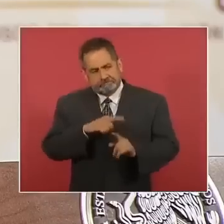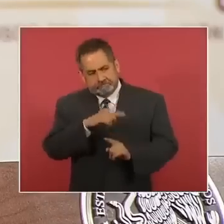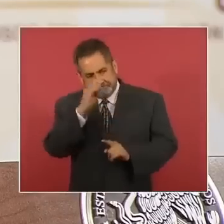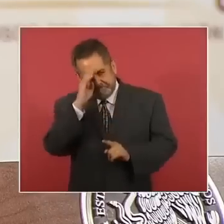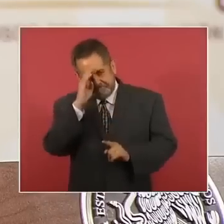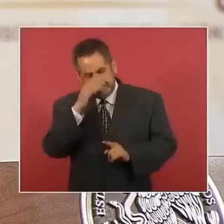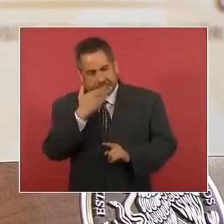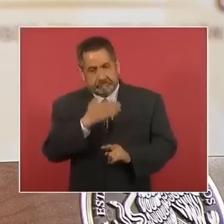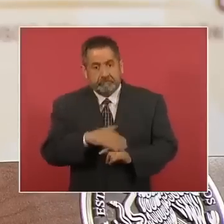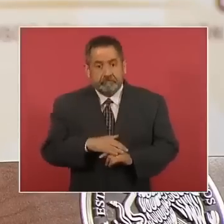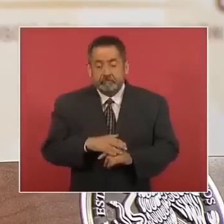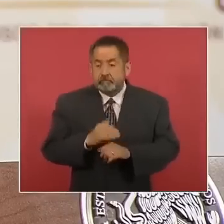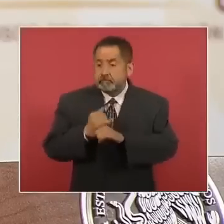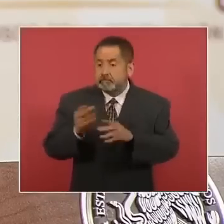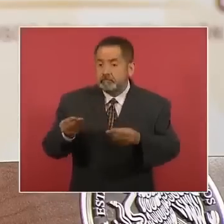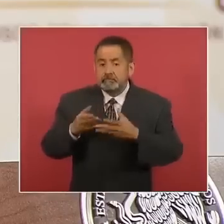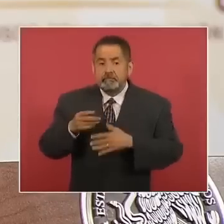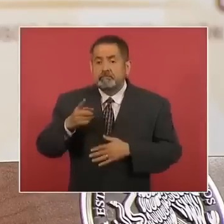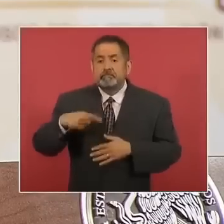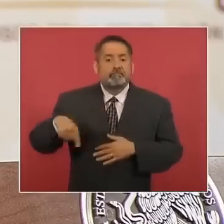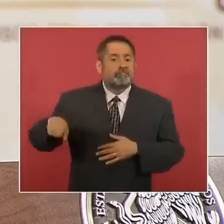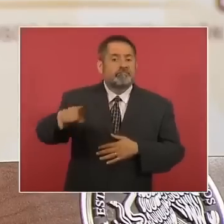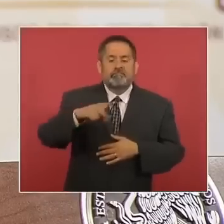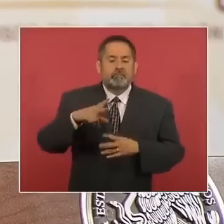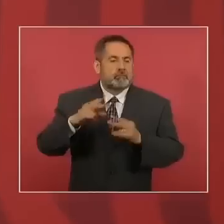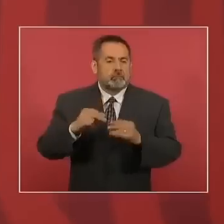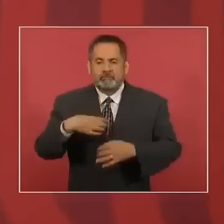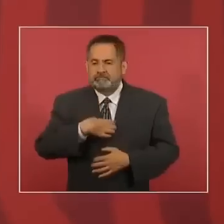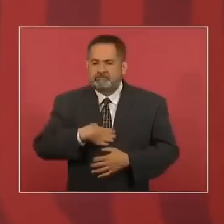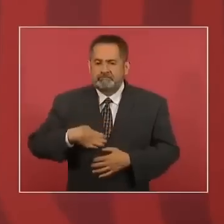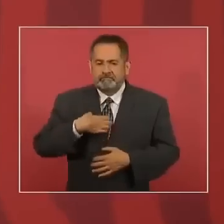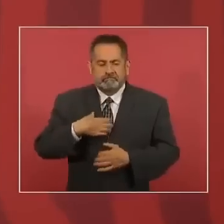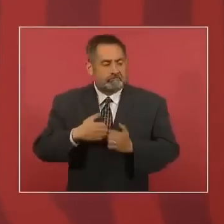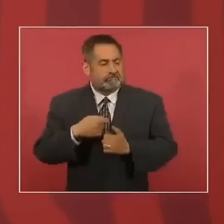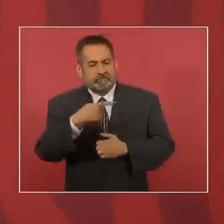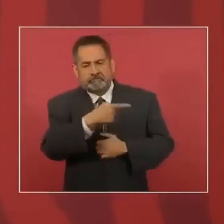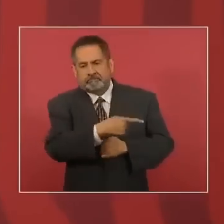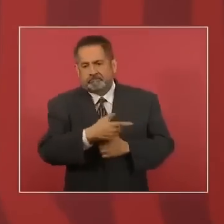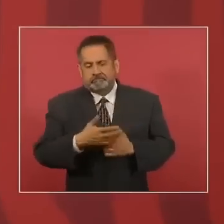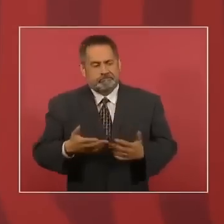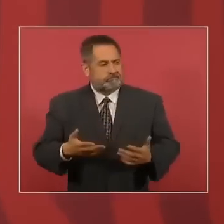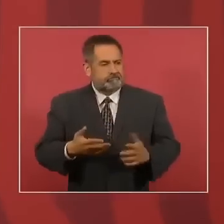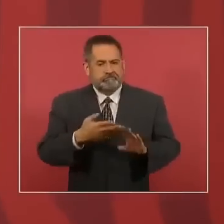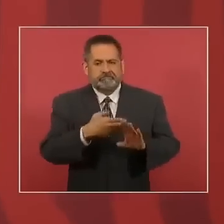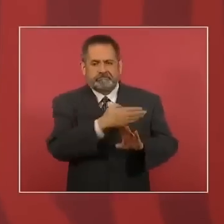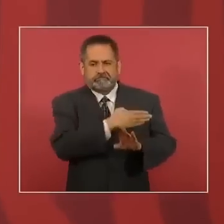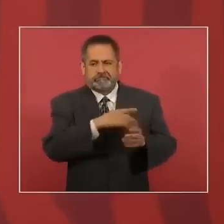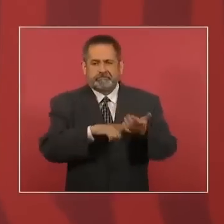y éste la gente no quedó contenta con ellos con lo que hicieron